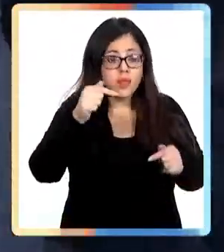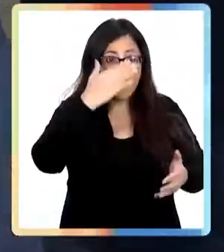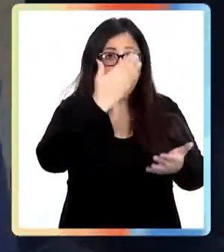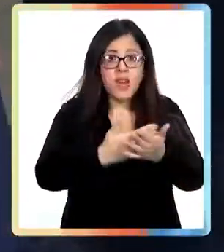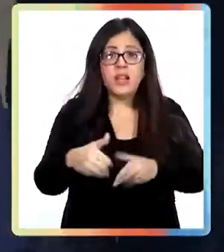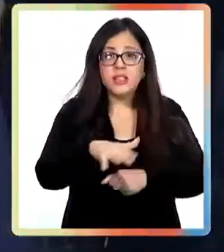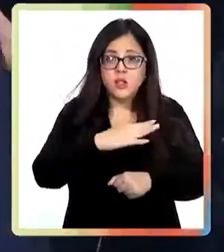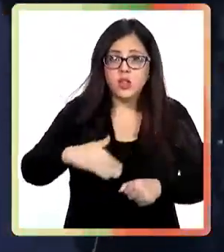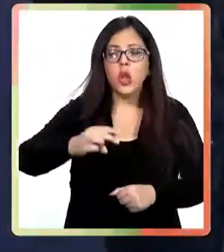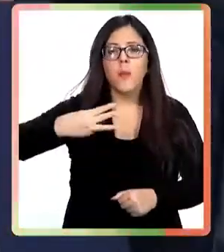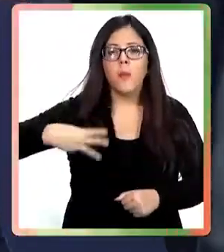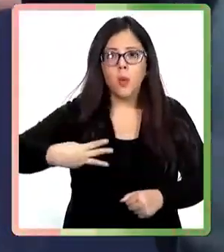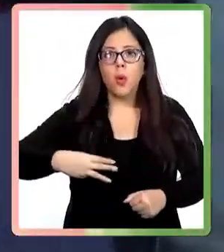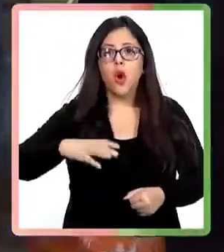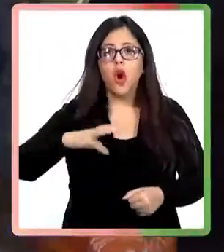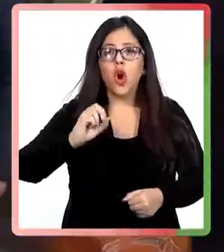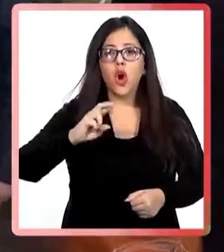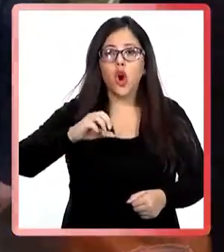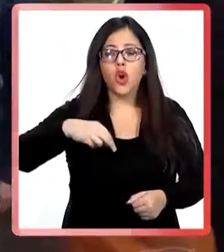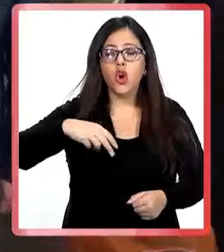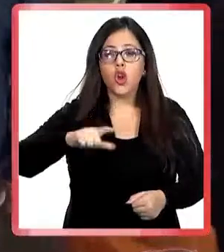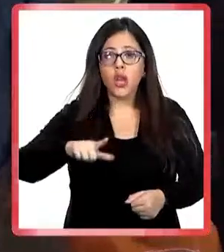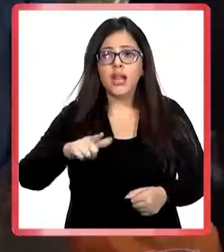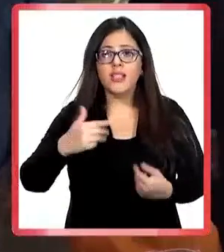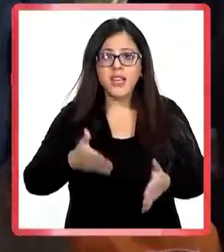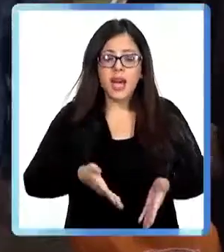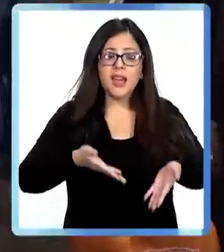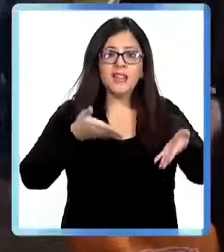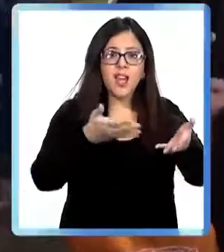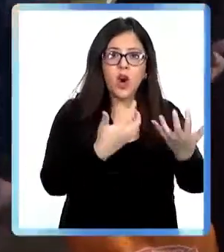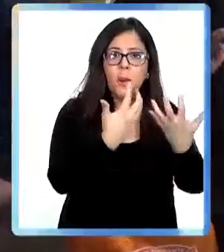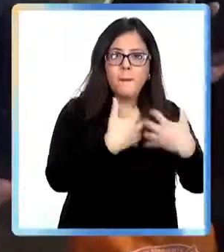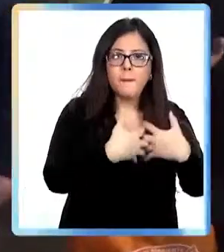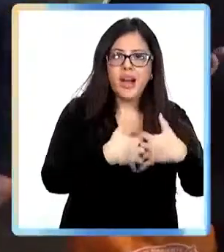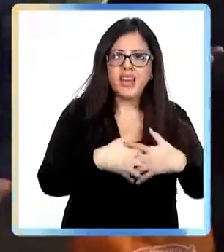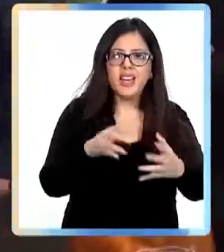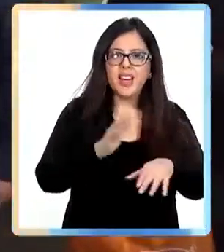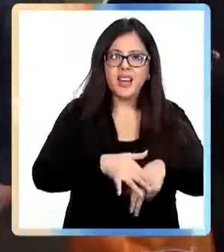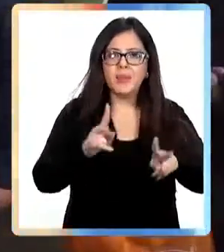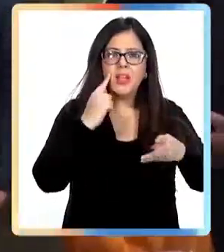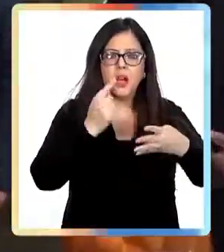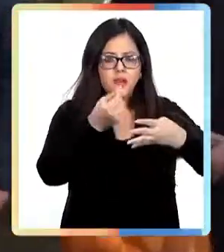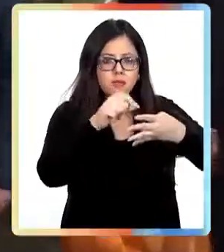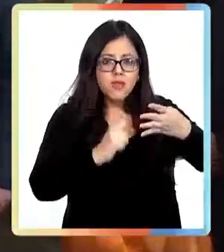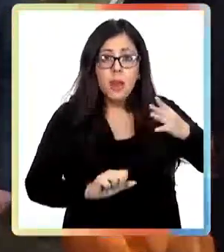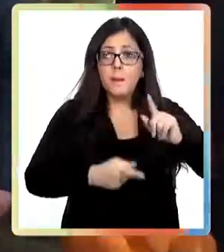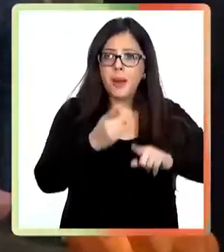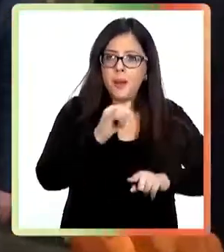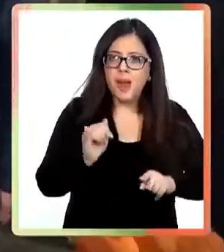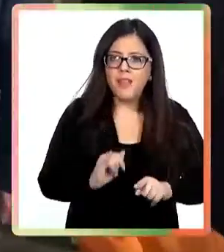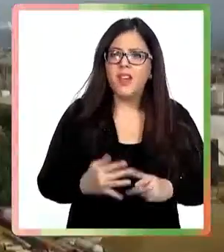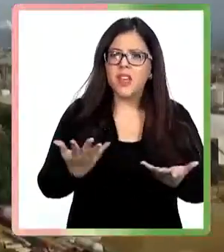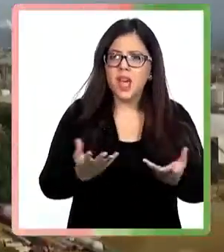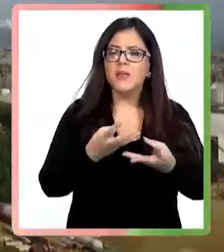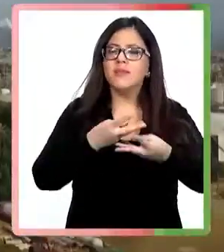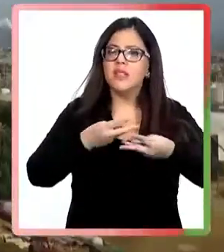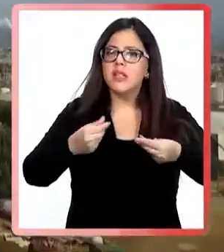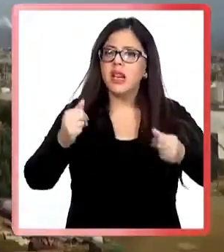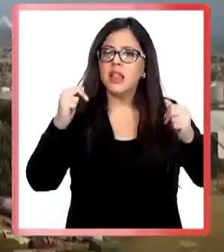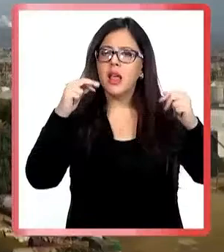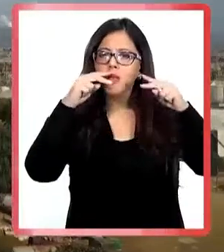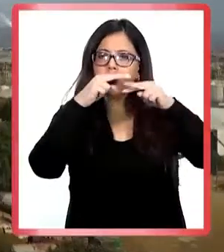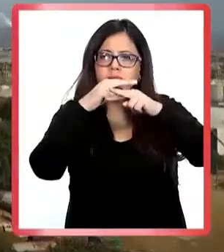situación, la Municipalidad de Coronel entregó a su par de Hualpén un monitor que les permitirá medir por primera vez la calidad del aire en la